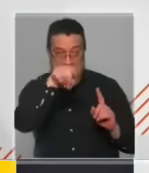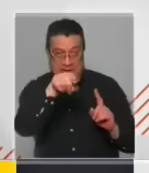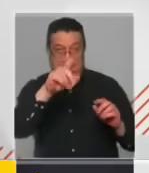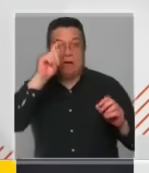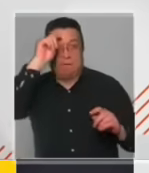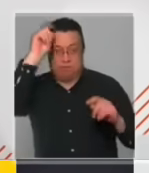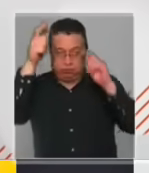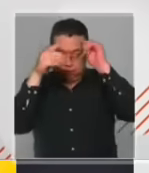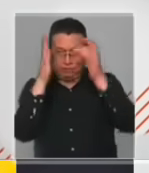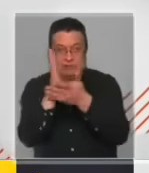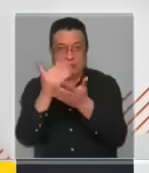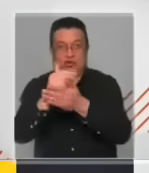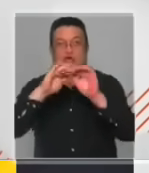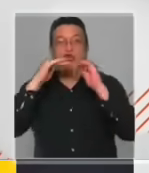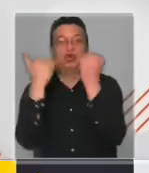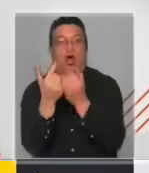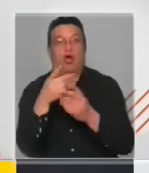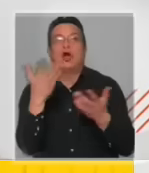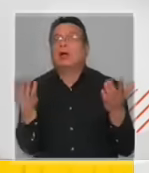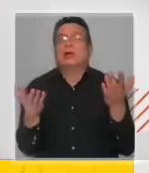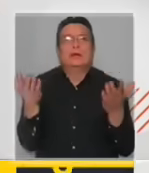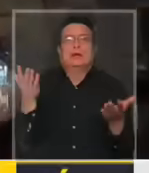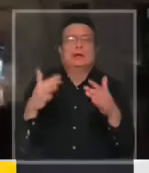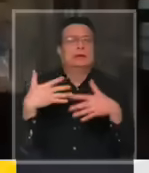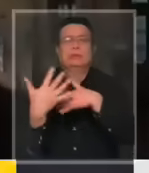ahora en La Paz, Bolivia. Buenas noches.